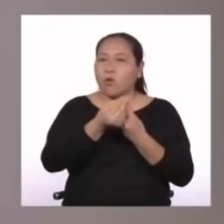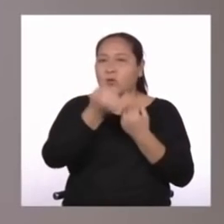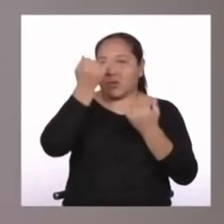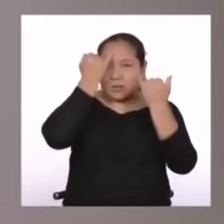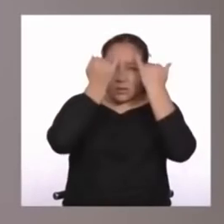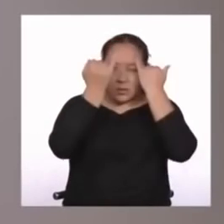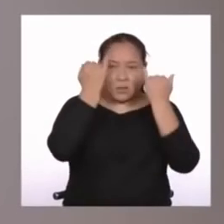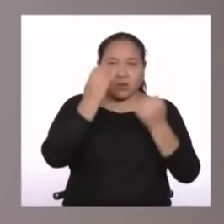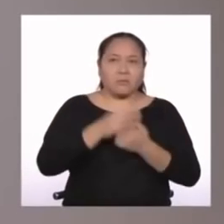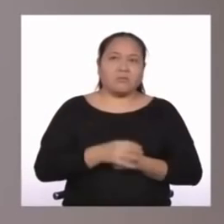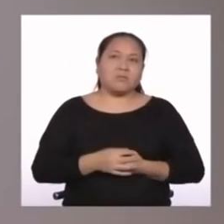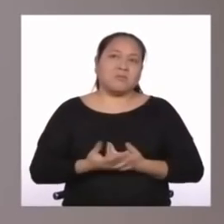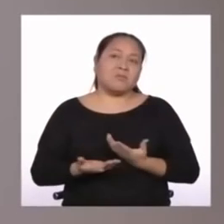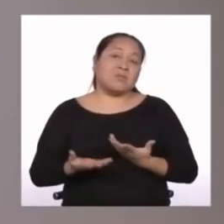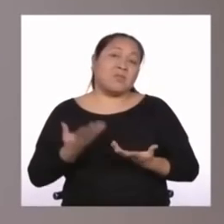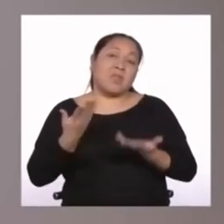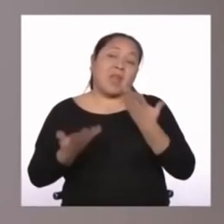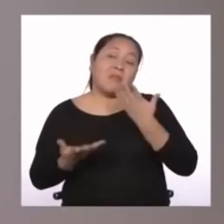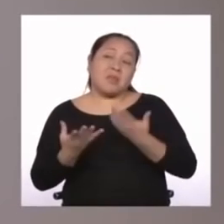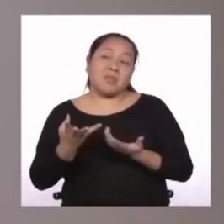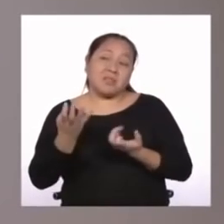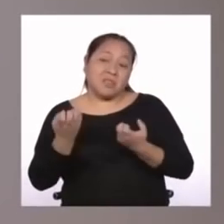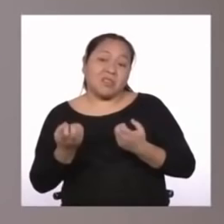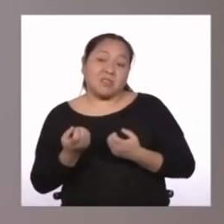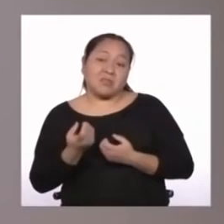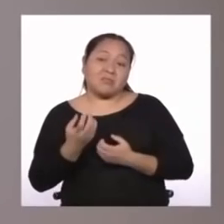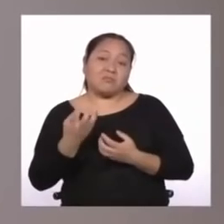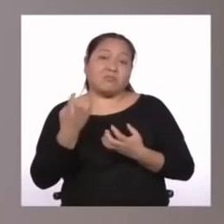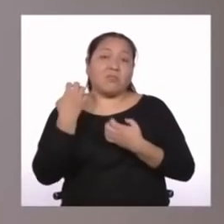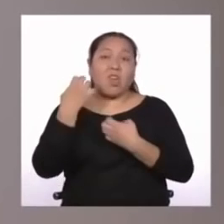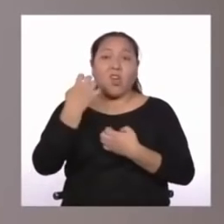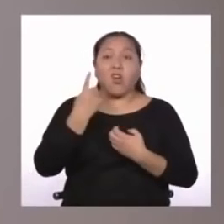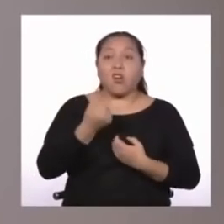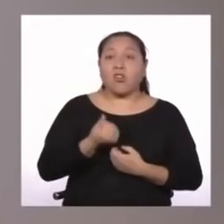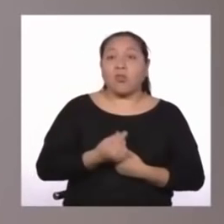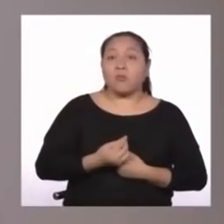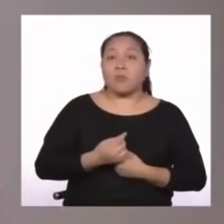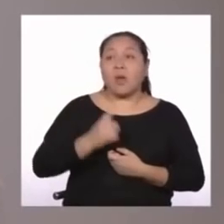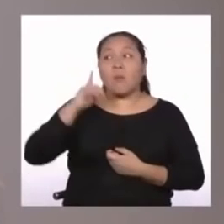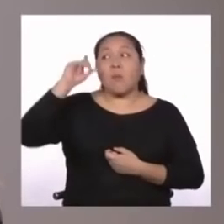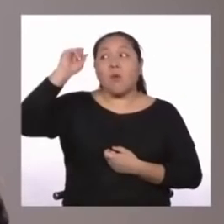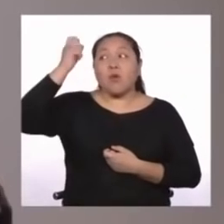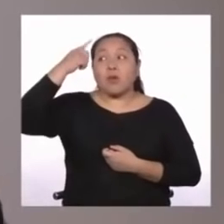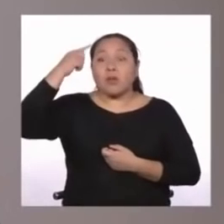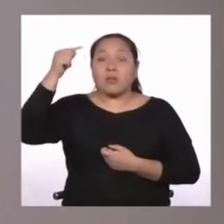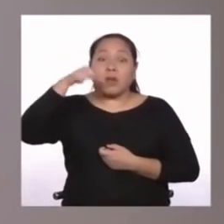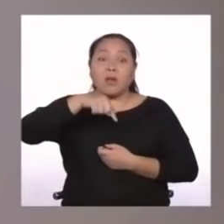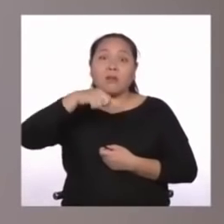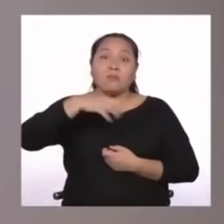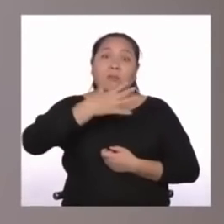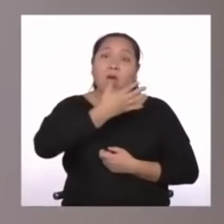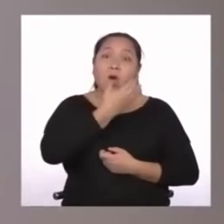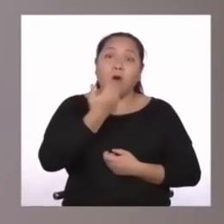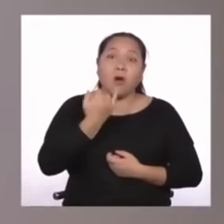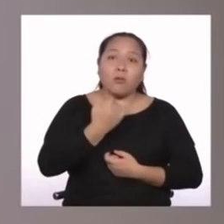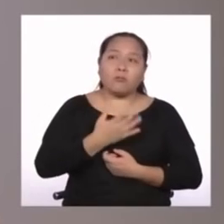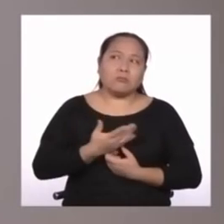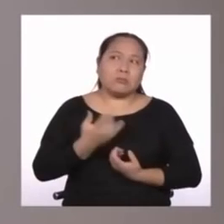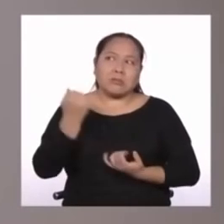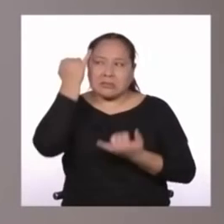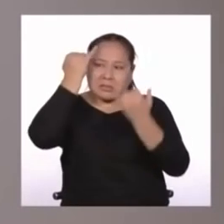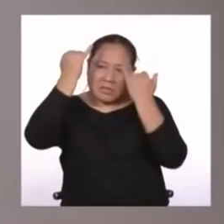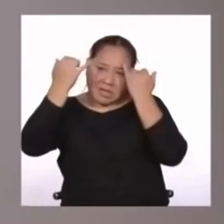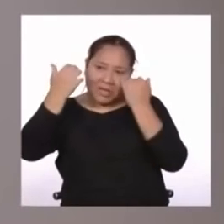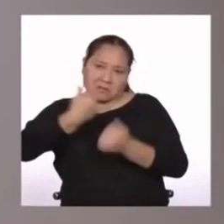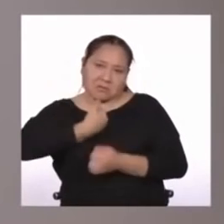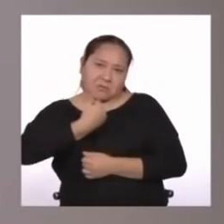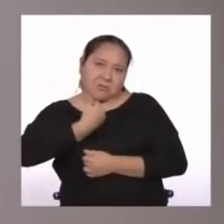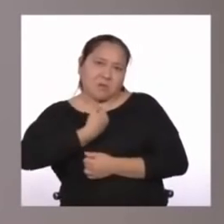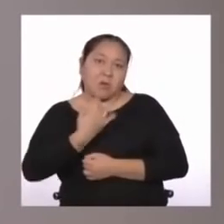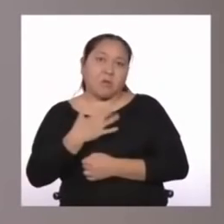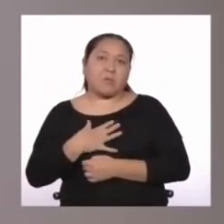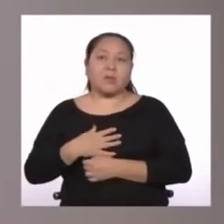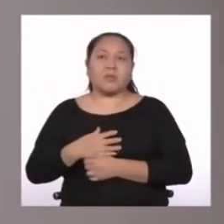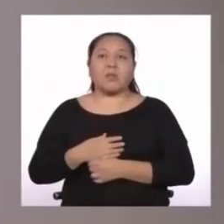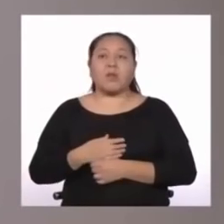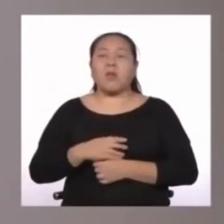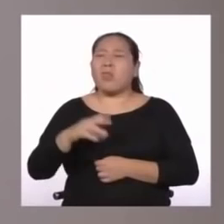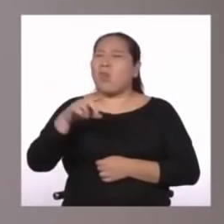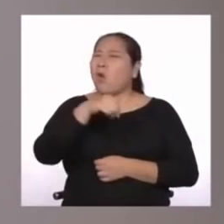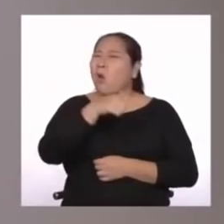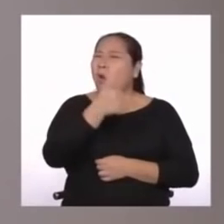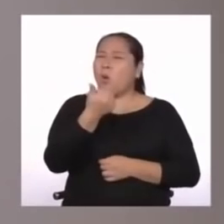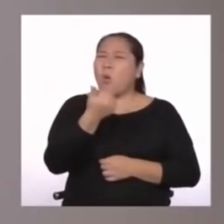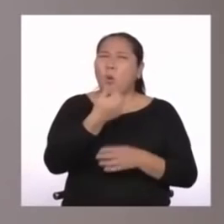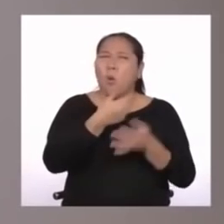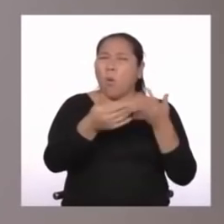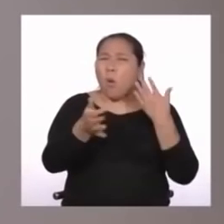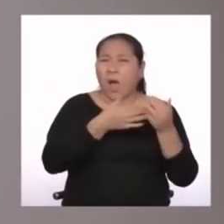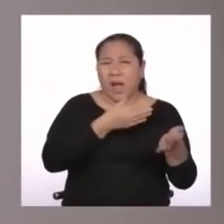como intereses económicos, políticas migratorias favorables, motivaciones personales. Alguna u otra manera generan